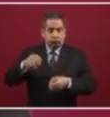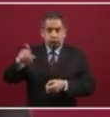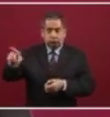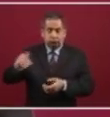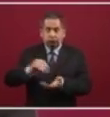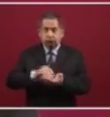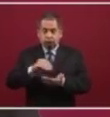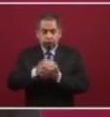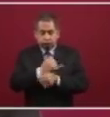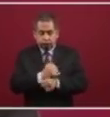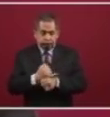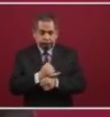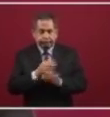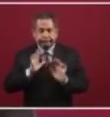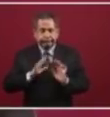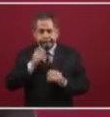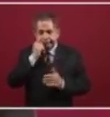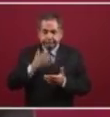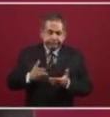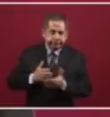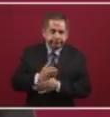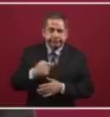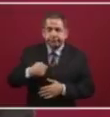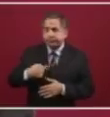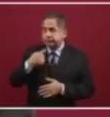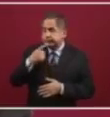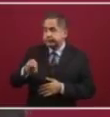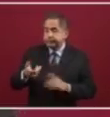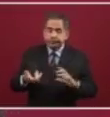No quiero que lo que diga vaya